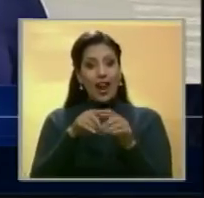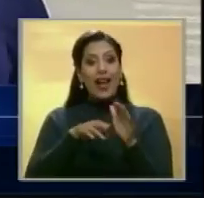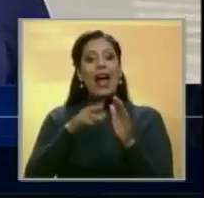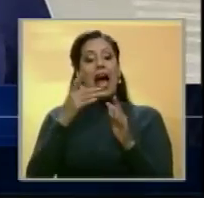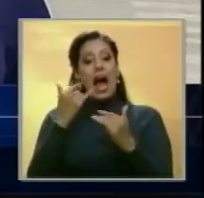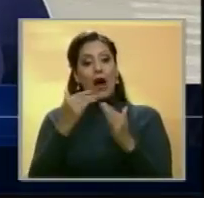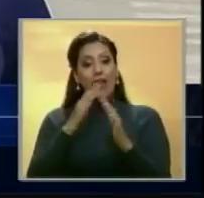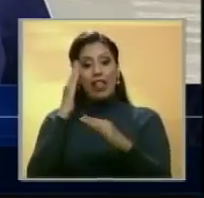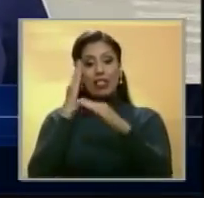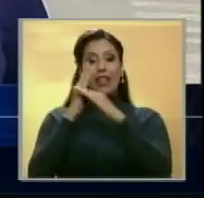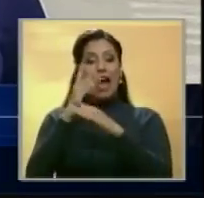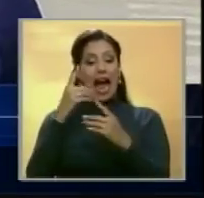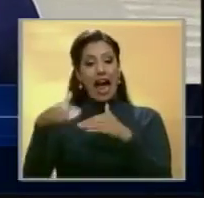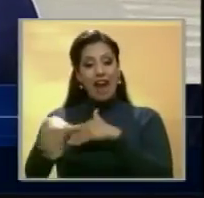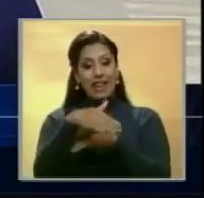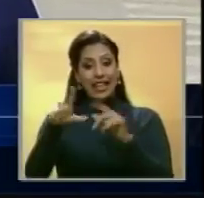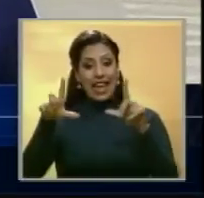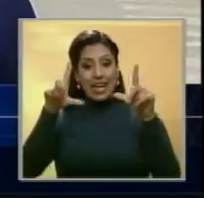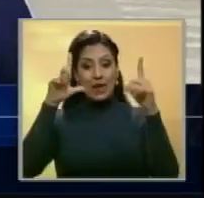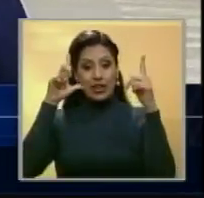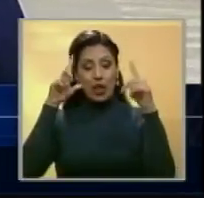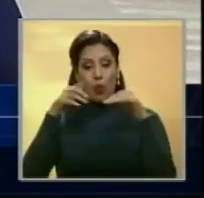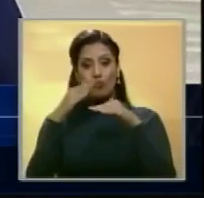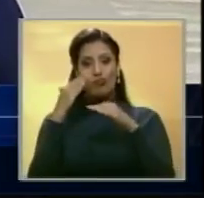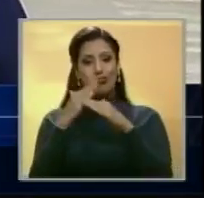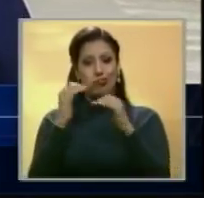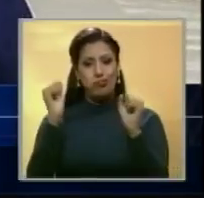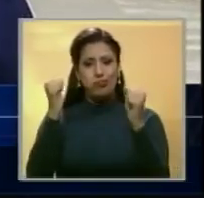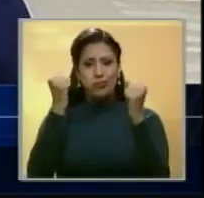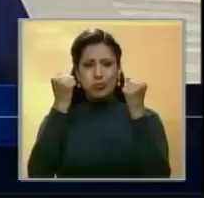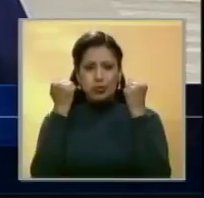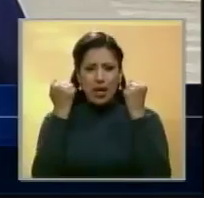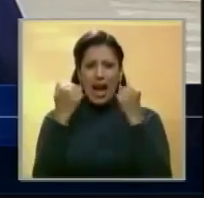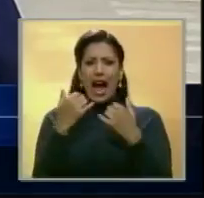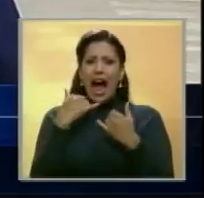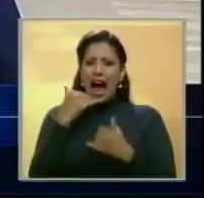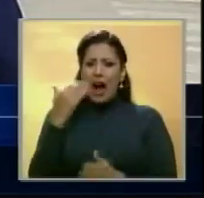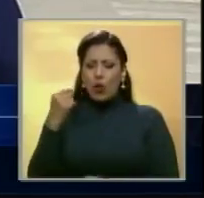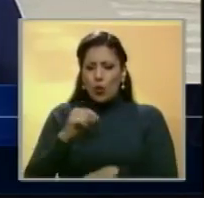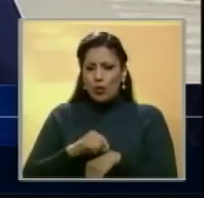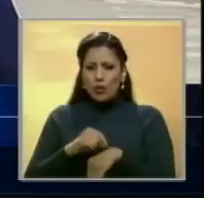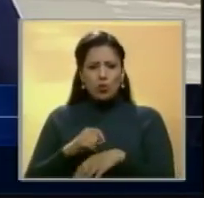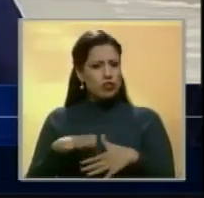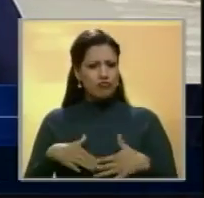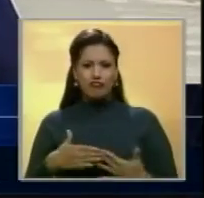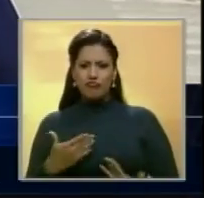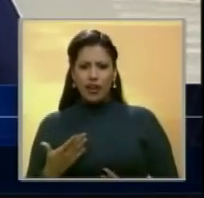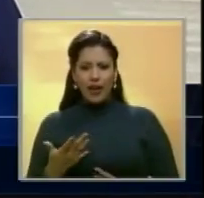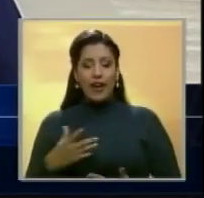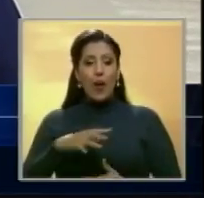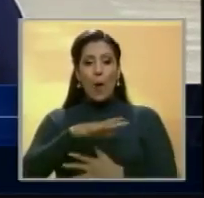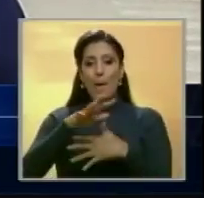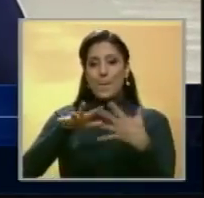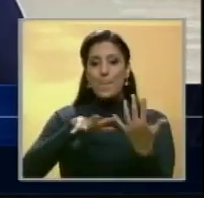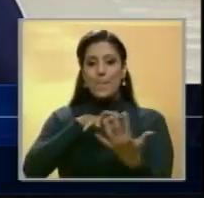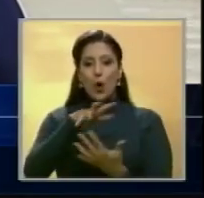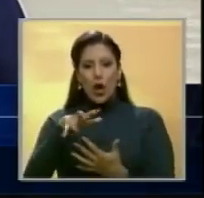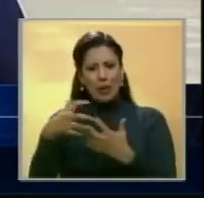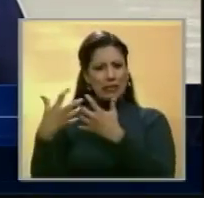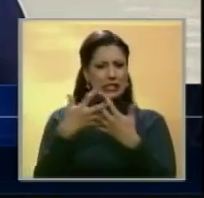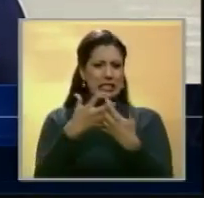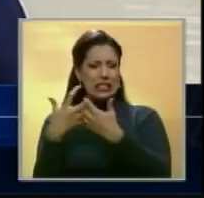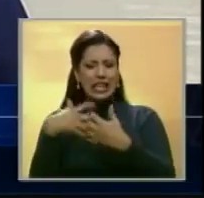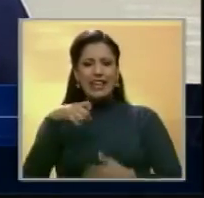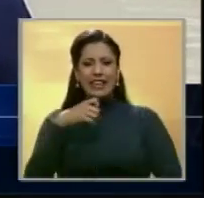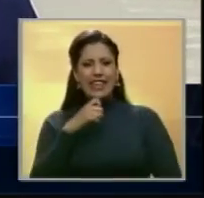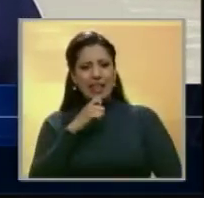Avenida Libertador. Y aquí fue donde se registró hasta hace pocos momentos una situación de enfrentamiento entre